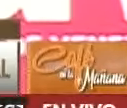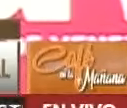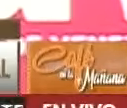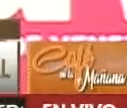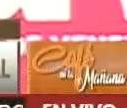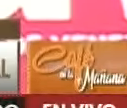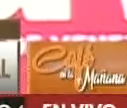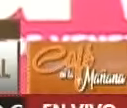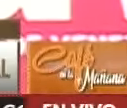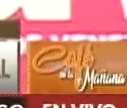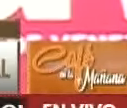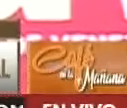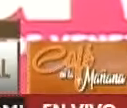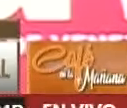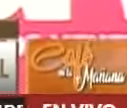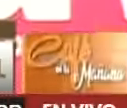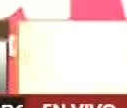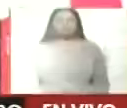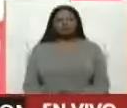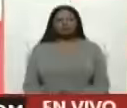julio.